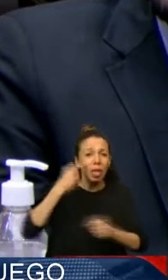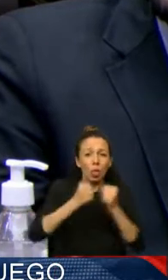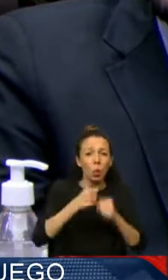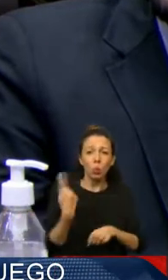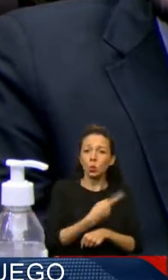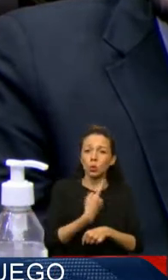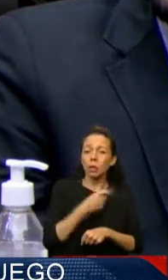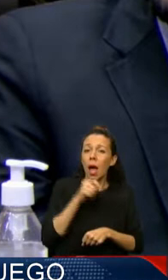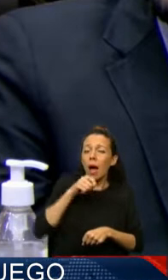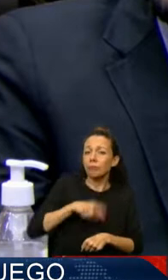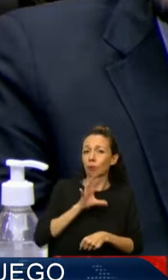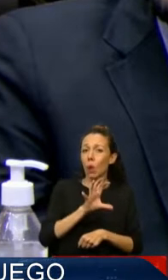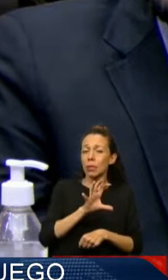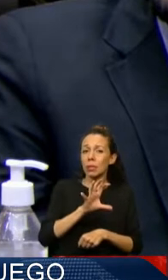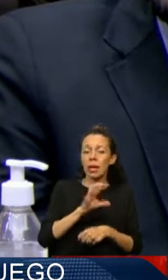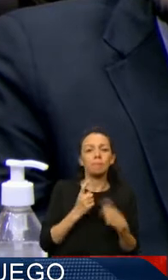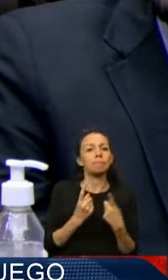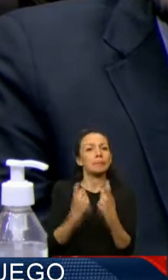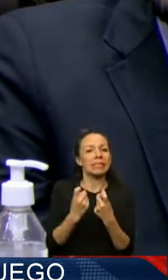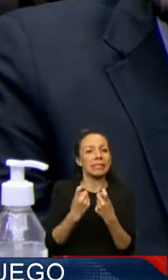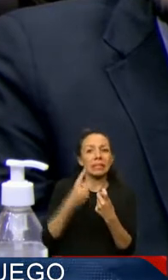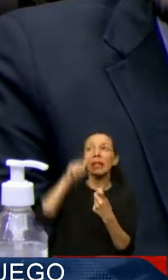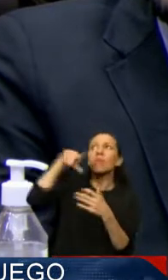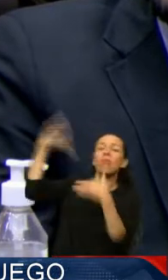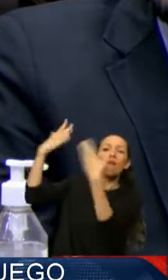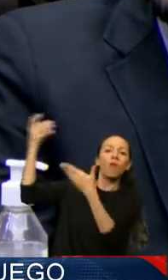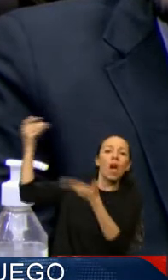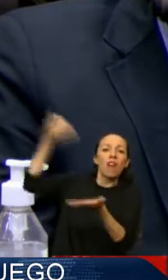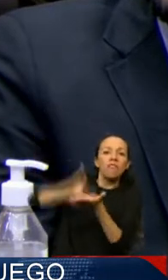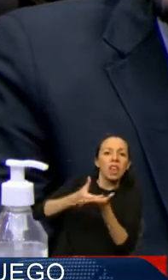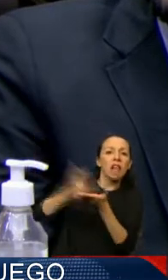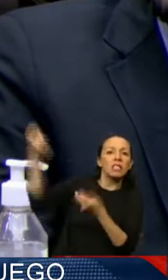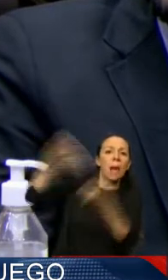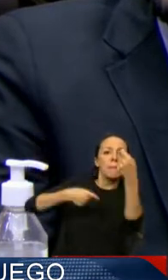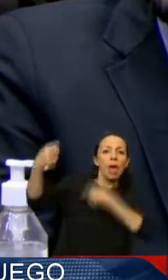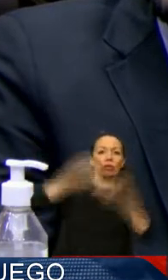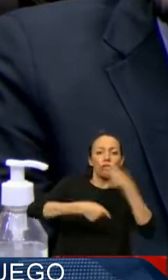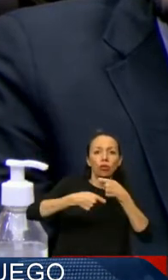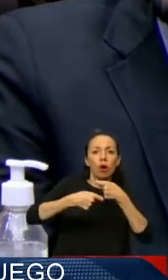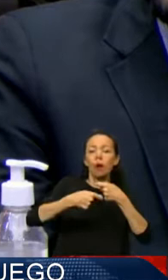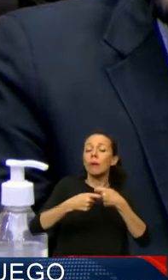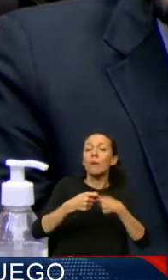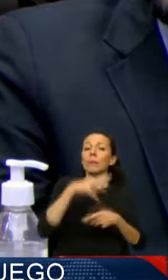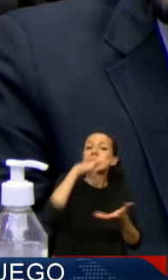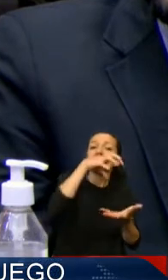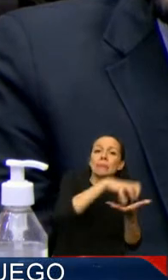necesita el financiamiento internacional. El sector privado, señor presidente, lo